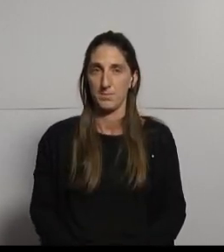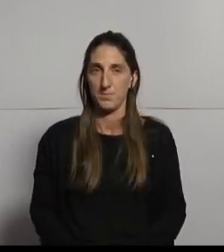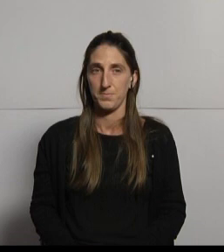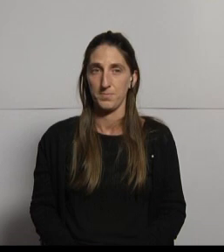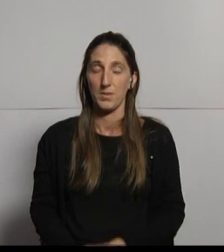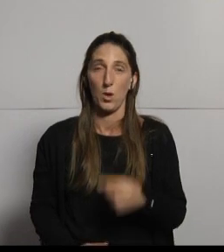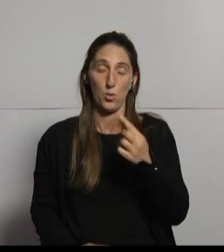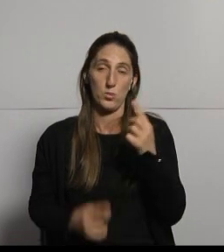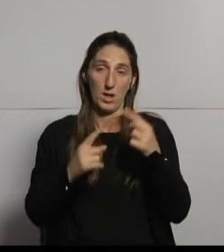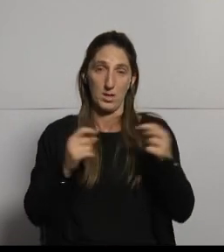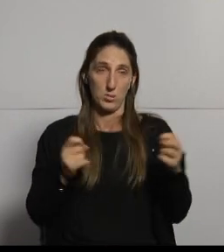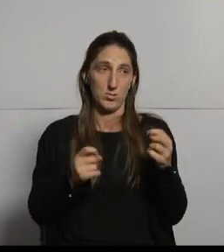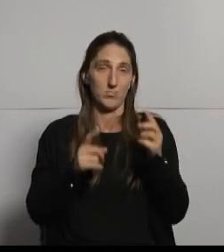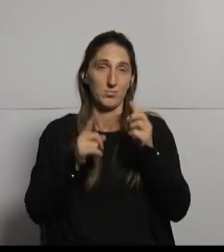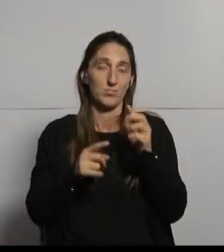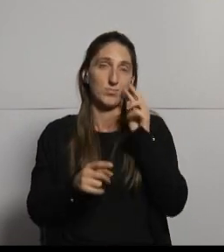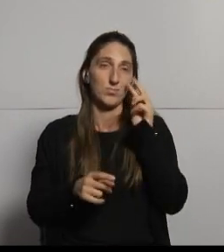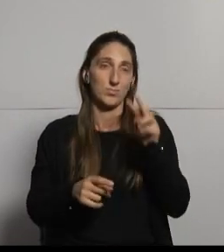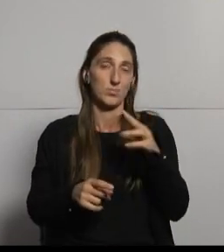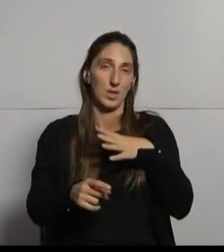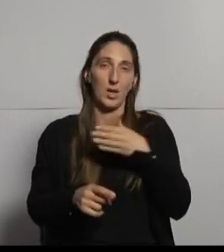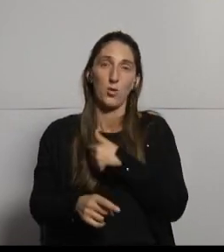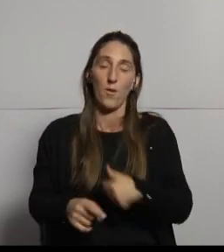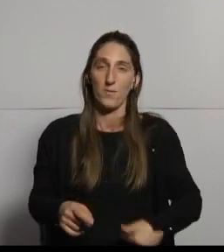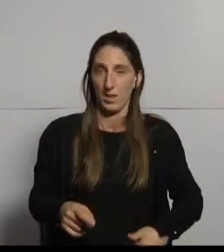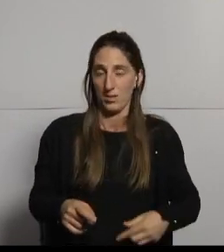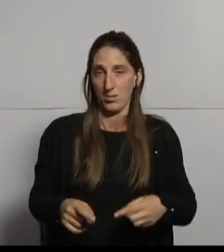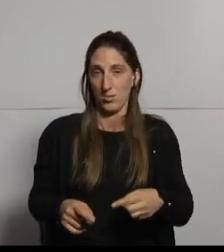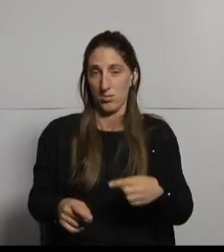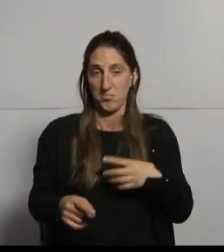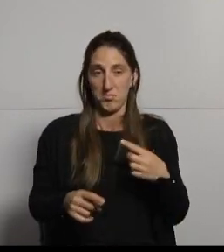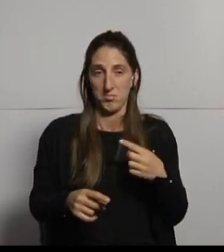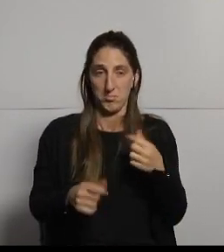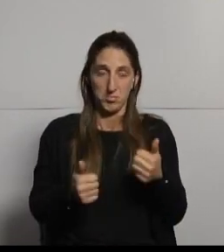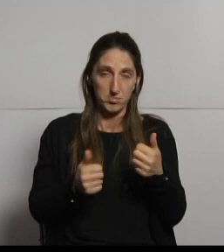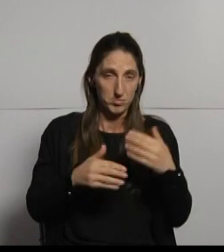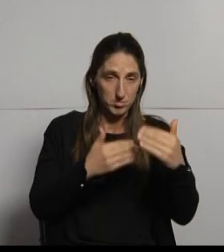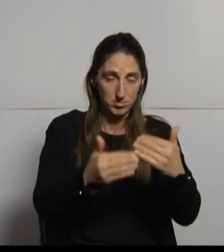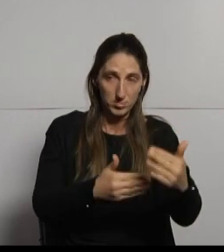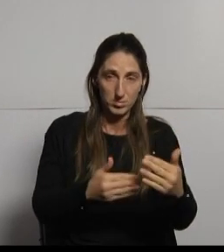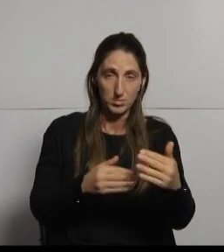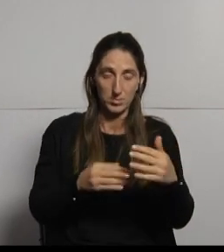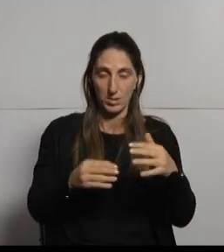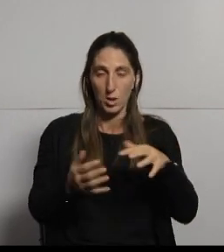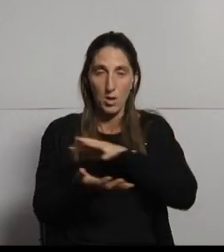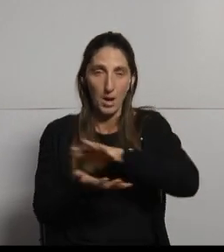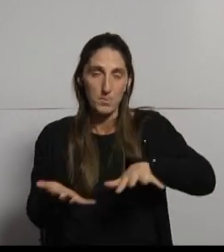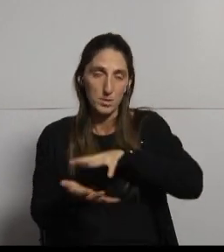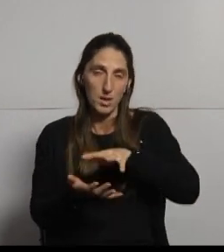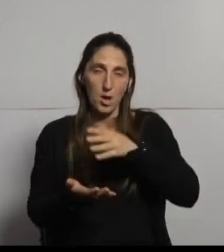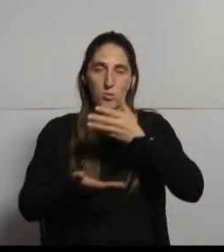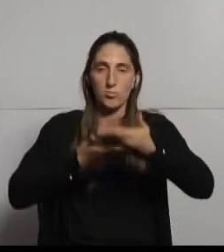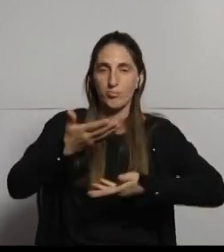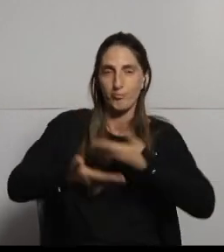Y uno de los factores que también vemos que tienen los gobiernos que tienen éxito es que trabajan en un ambiente mucho más colaborativo.